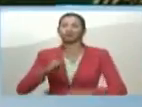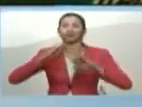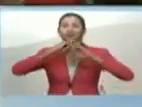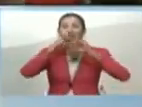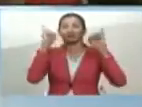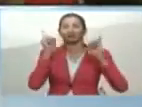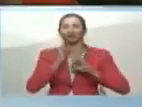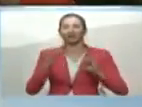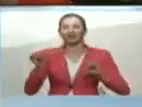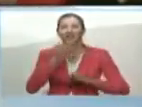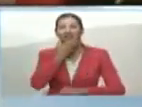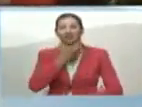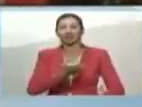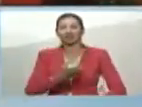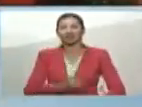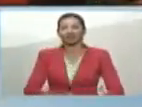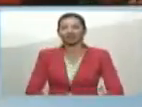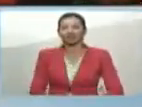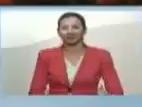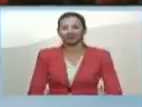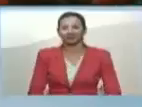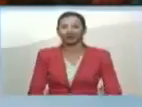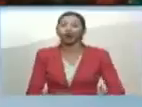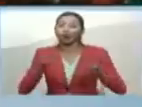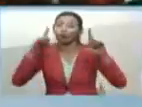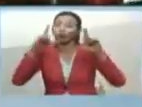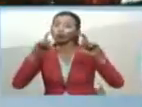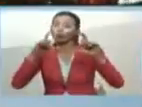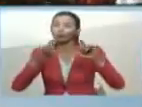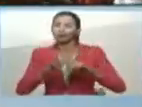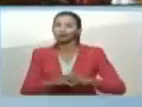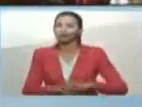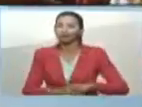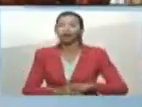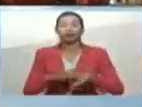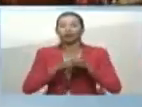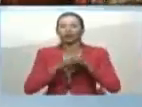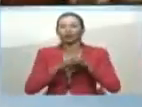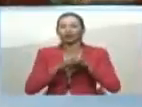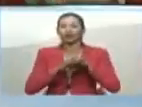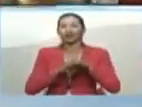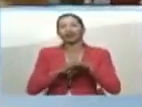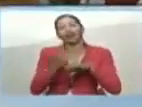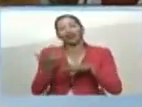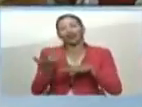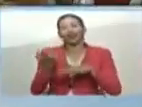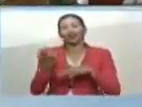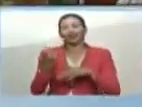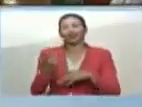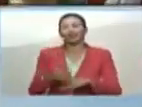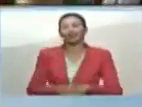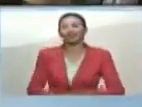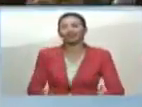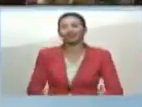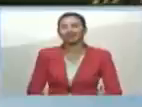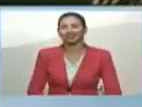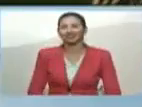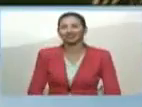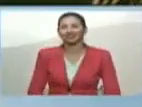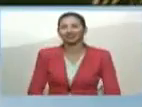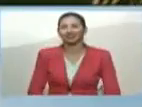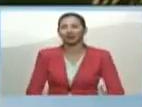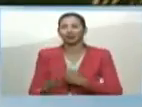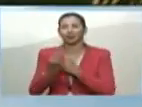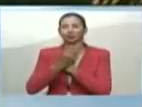Navidad! La foto que me correspondía porque no tenía la bufanda. Aquí proteger un poquito